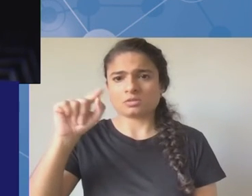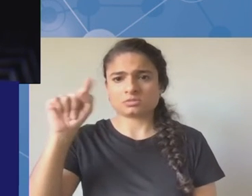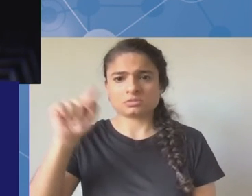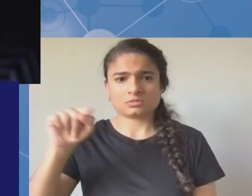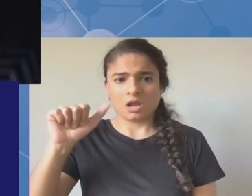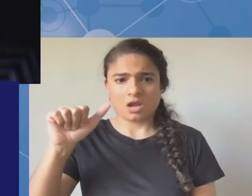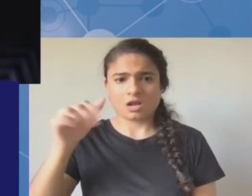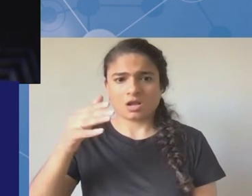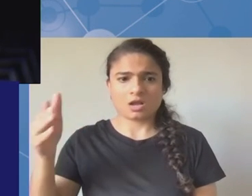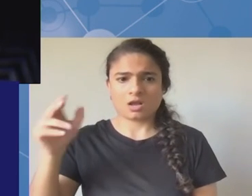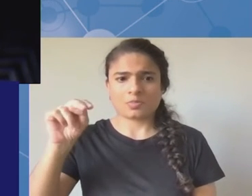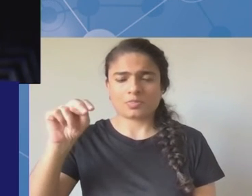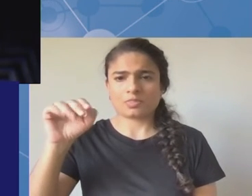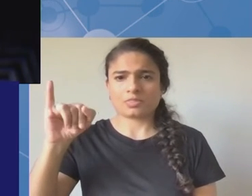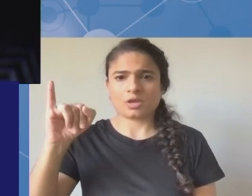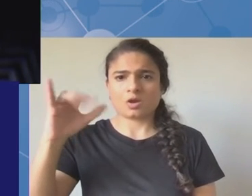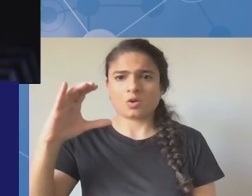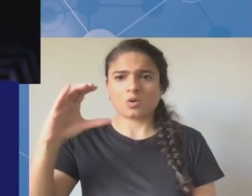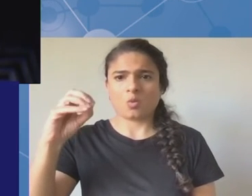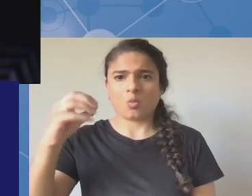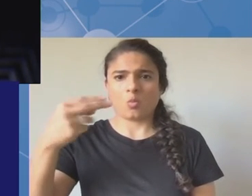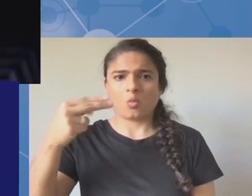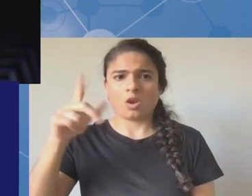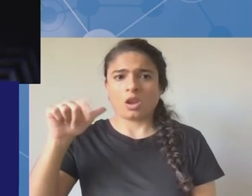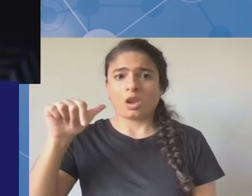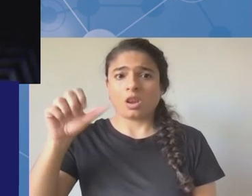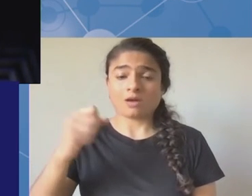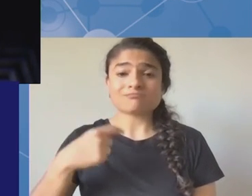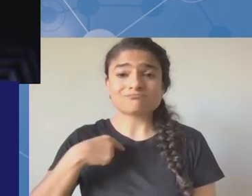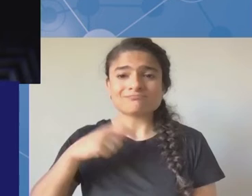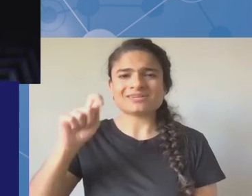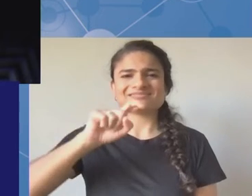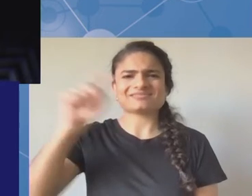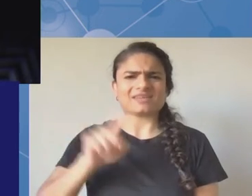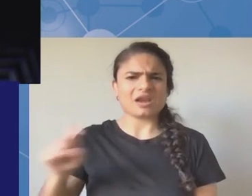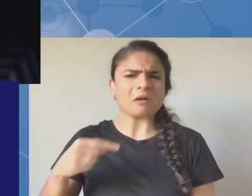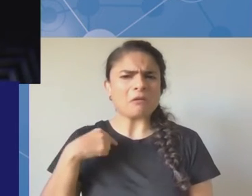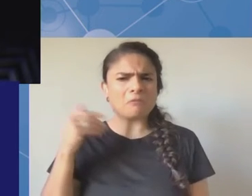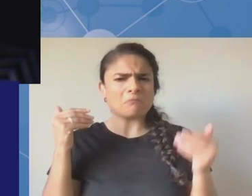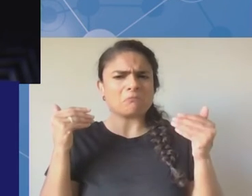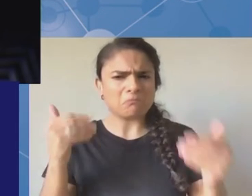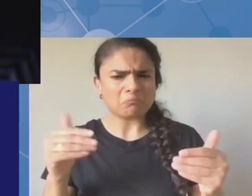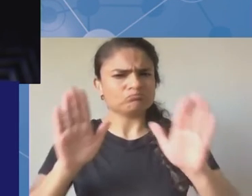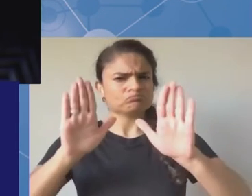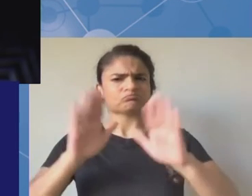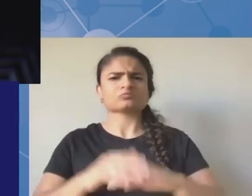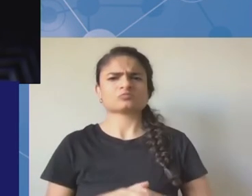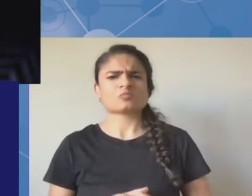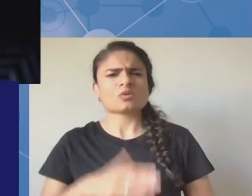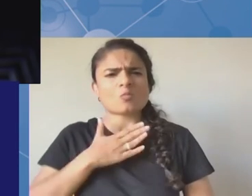Naza Nicolás. Soy de Tanzania. Quiero decir una cosa.